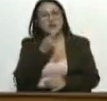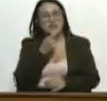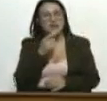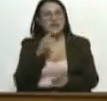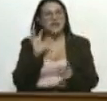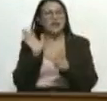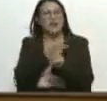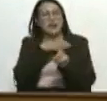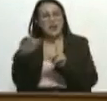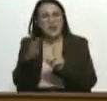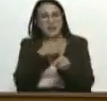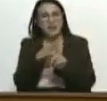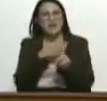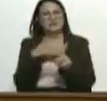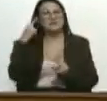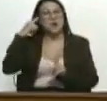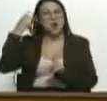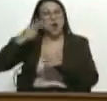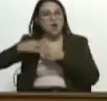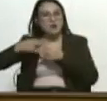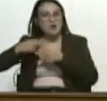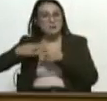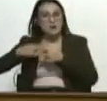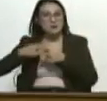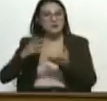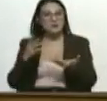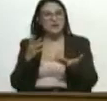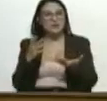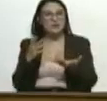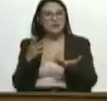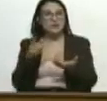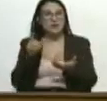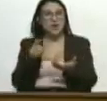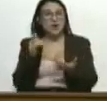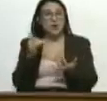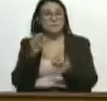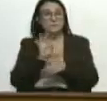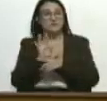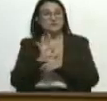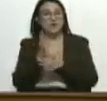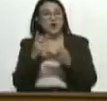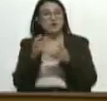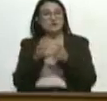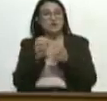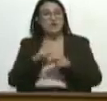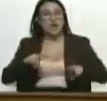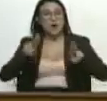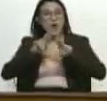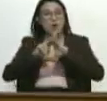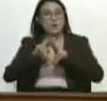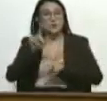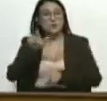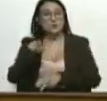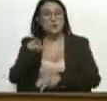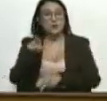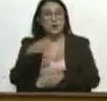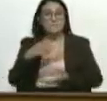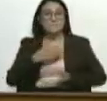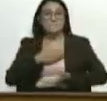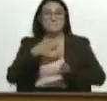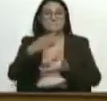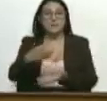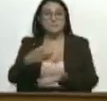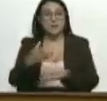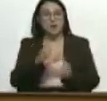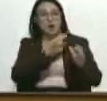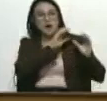físicamente, psicológicamente. Los torturadores del ESAP hoy son funcionarios de la Organización de Naciones Unidas, fueron premiados con